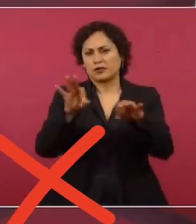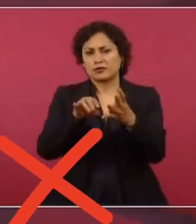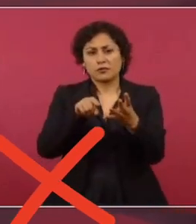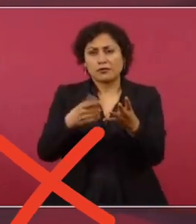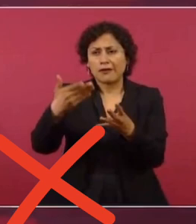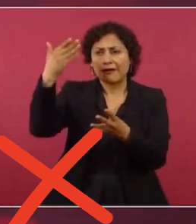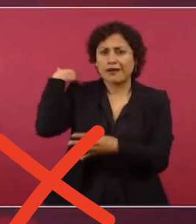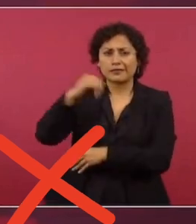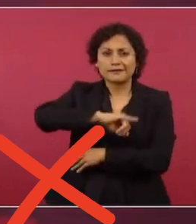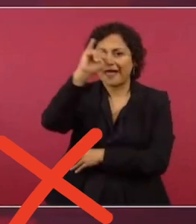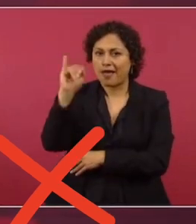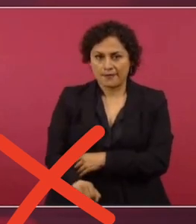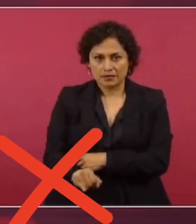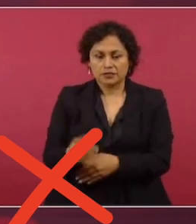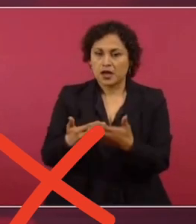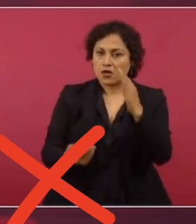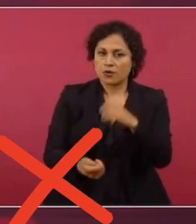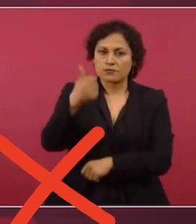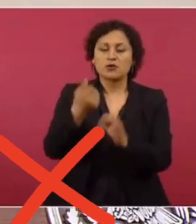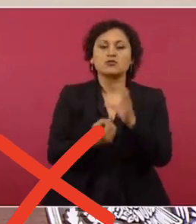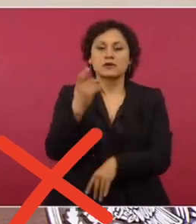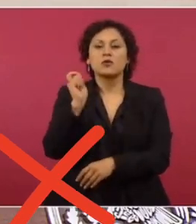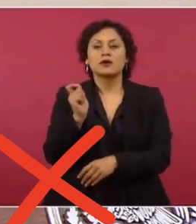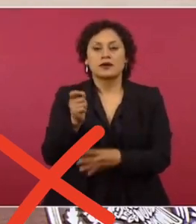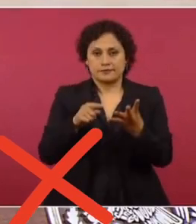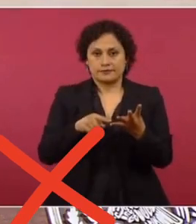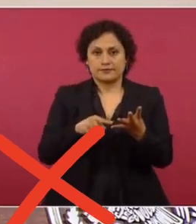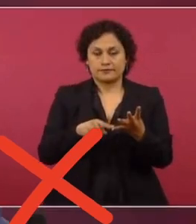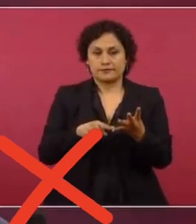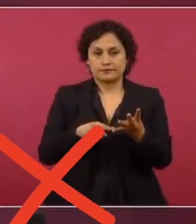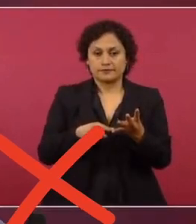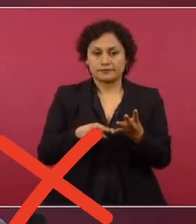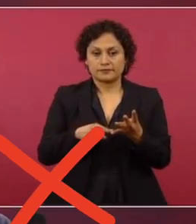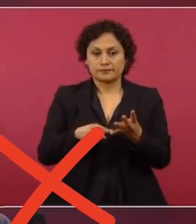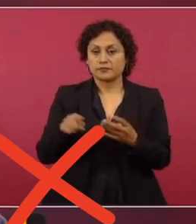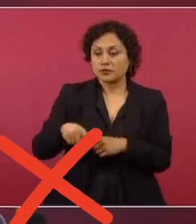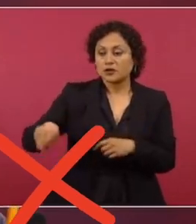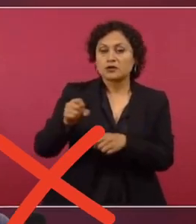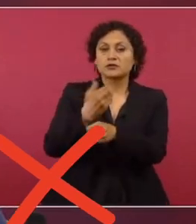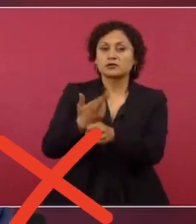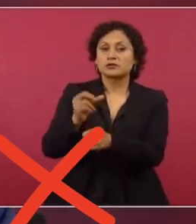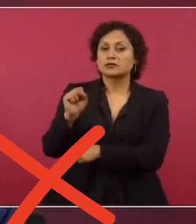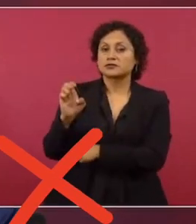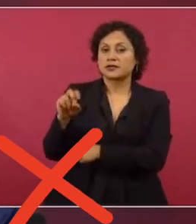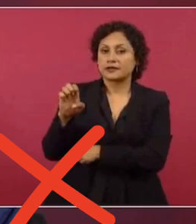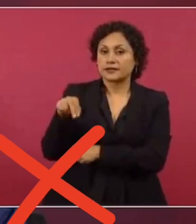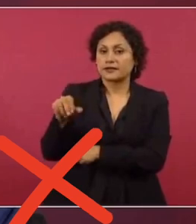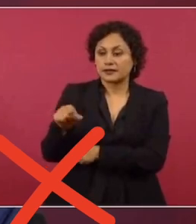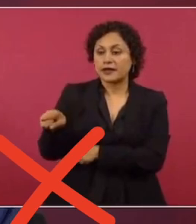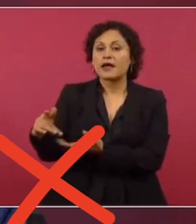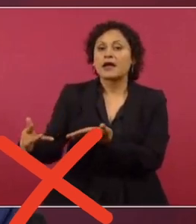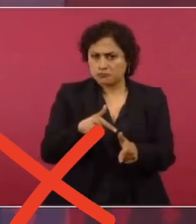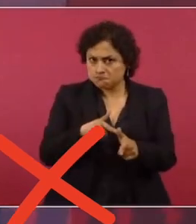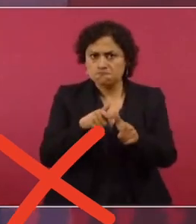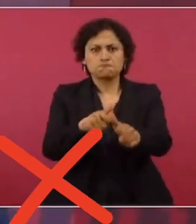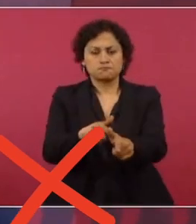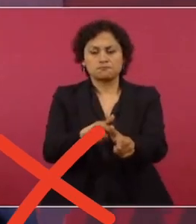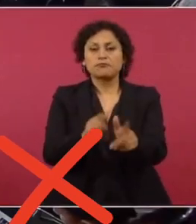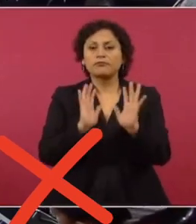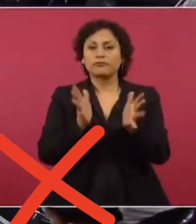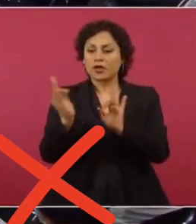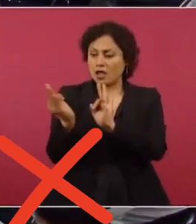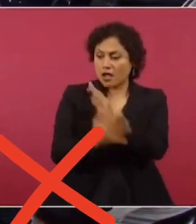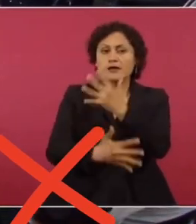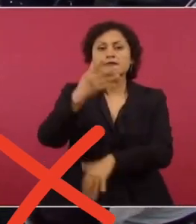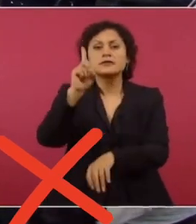historia se está ampliando, como nunca, es que la Secretaría de la Defensa contribuya al desarrollo nacional.